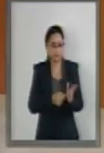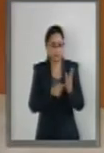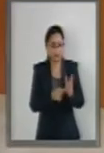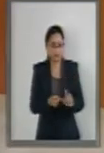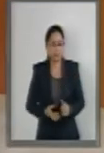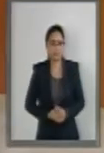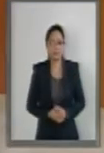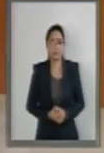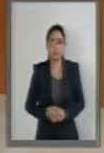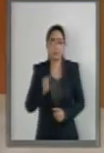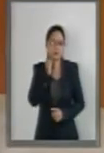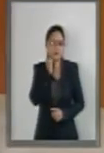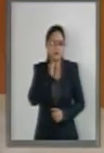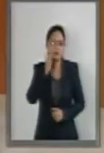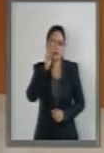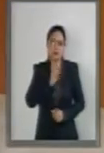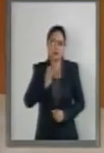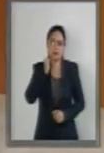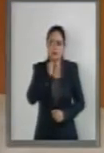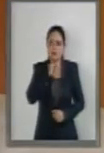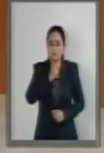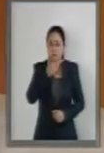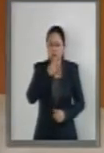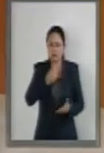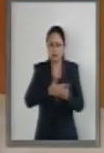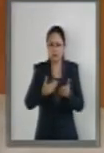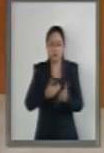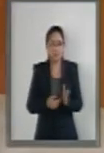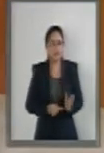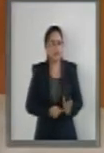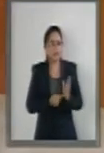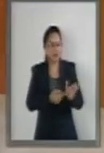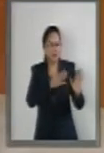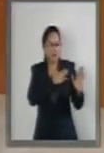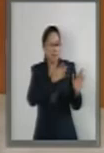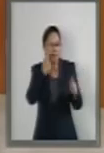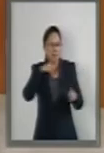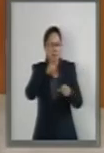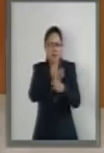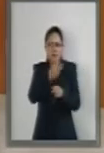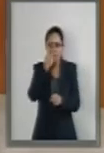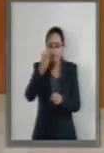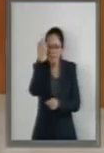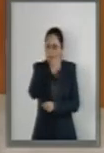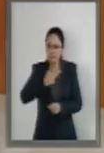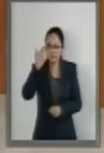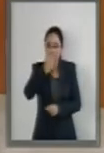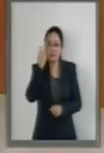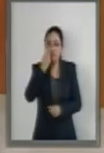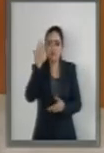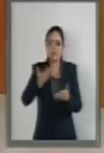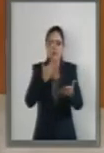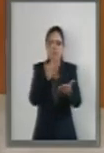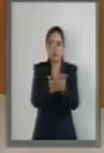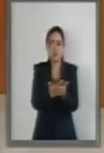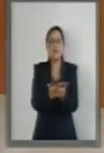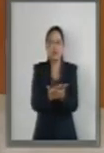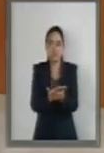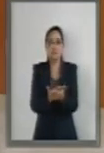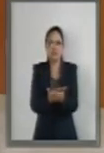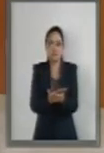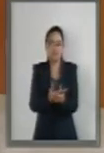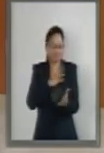de senadoras y senadores que están comprometidos y que han estado analizando esta propuesta? Un modelo